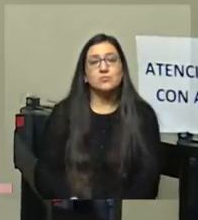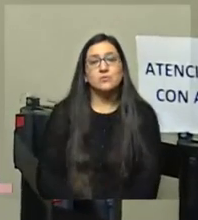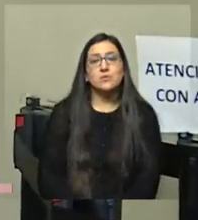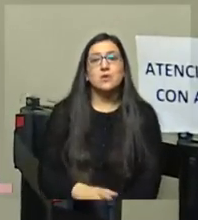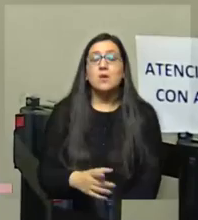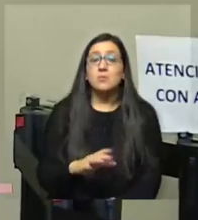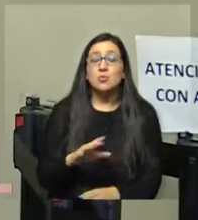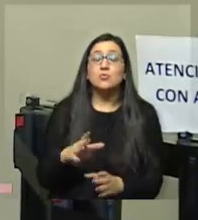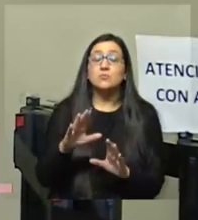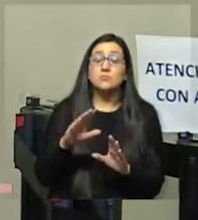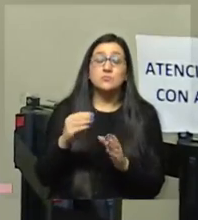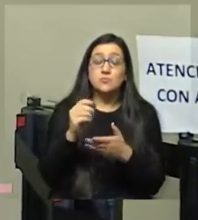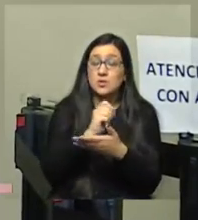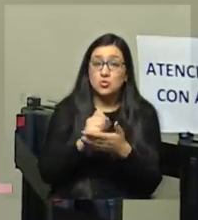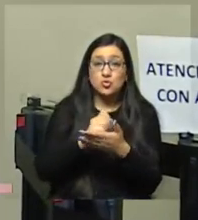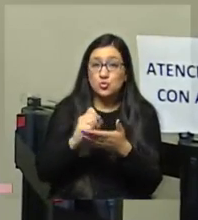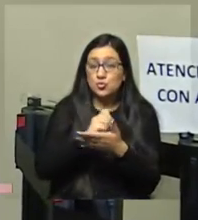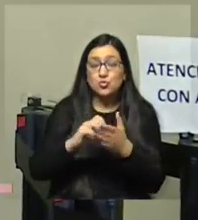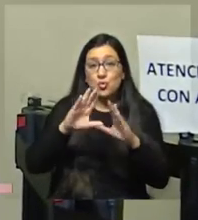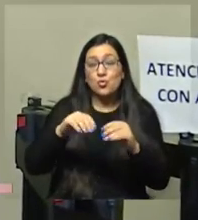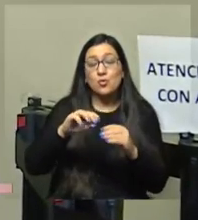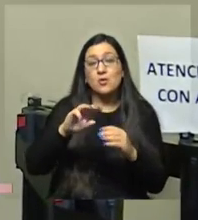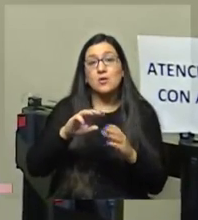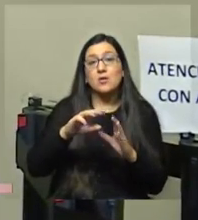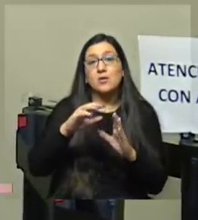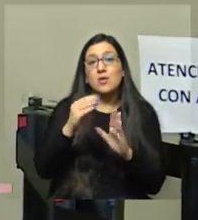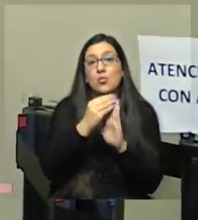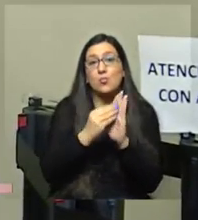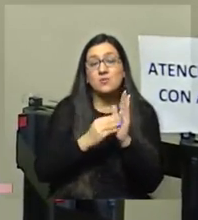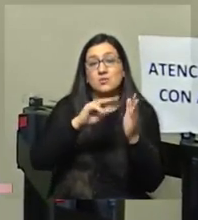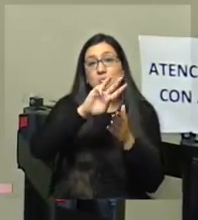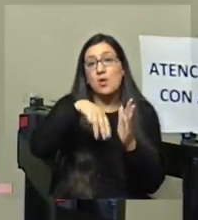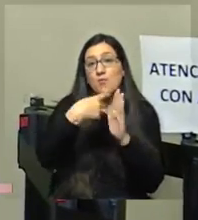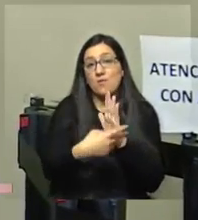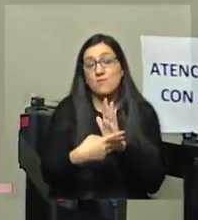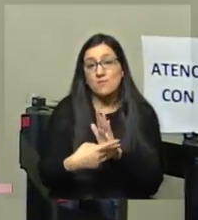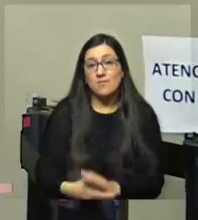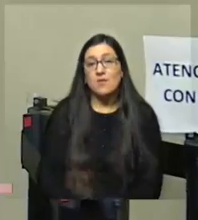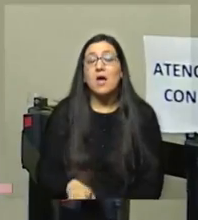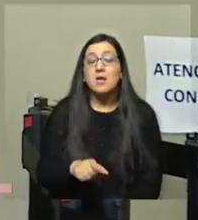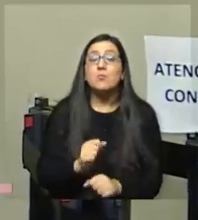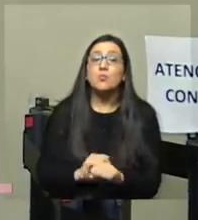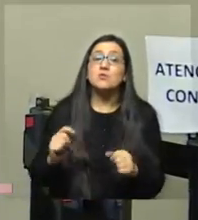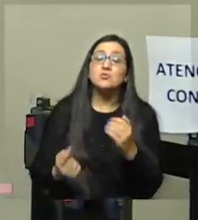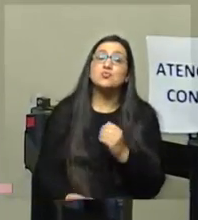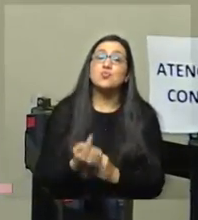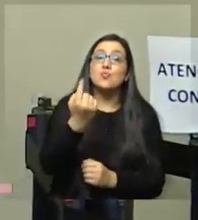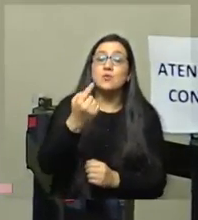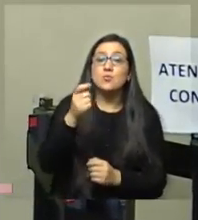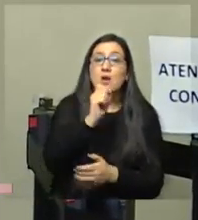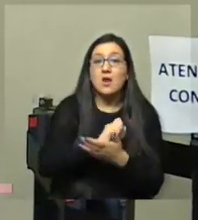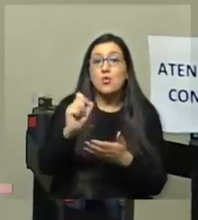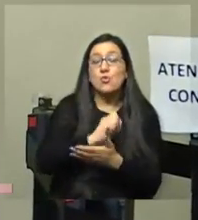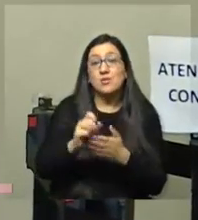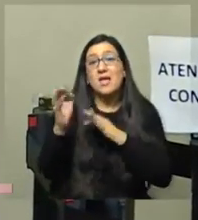Completan toda la documentación, le da un plazo para entregar la documentación y ahí puede adjuntar una nota explicando